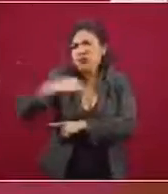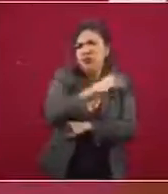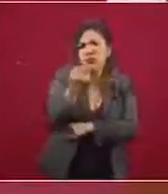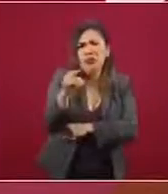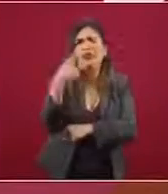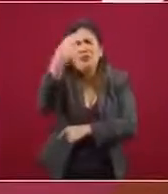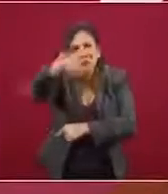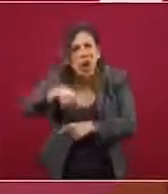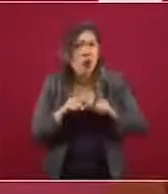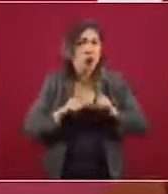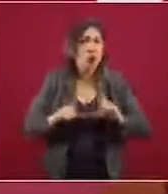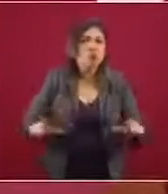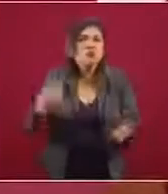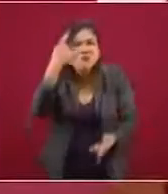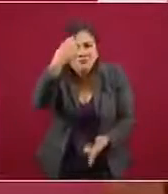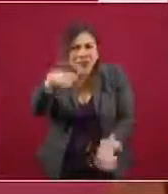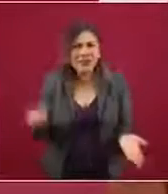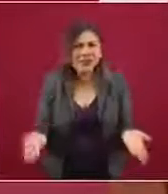lujo?